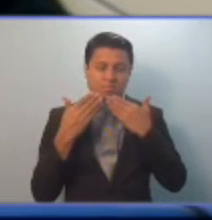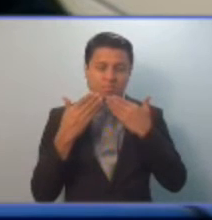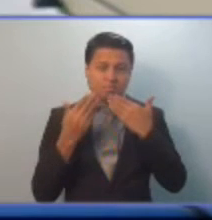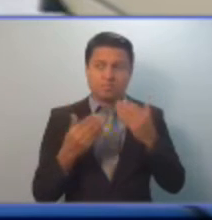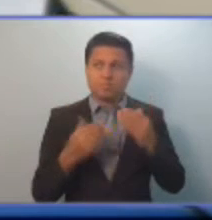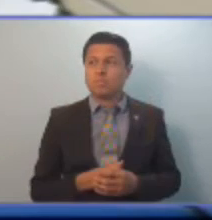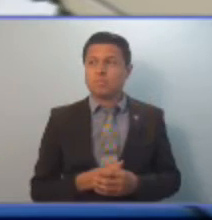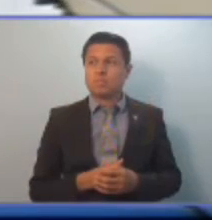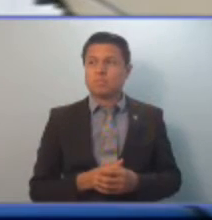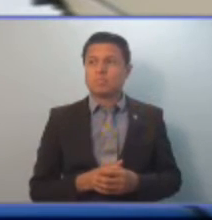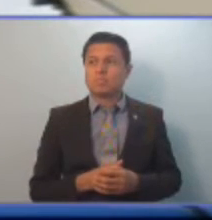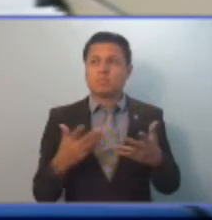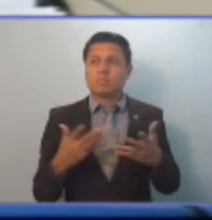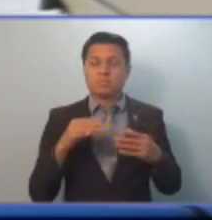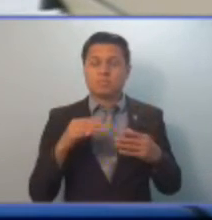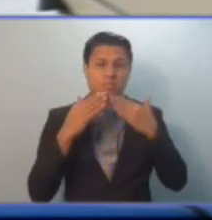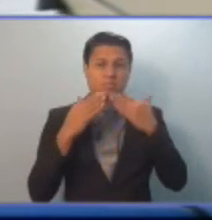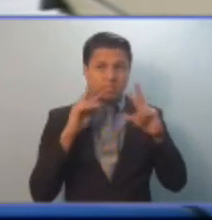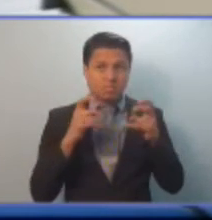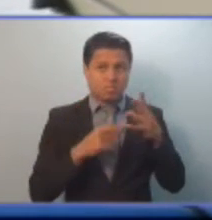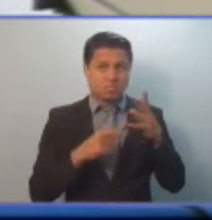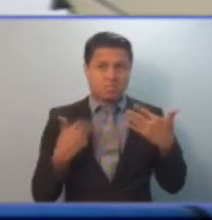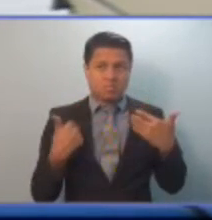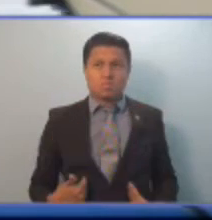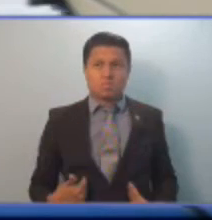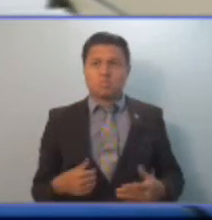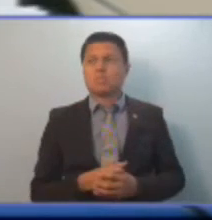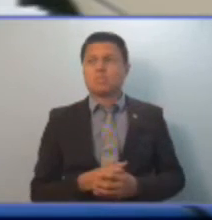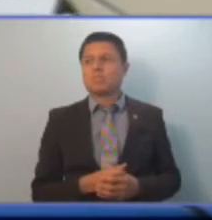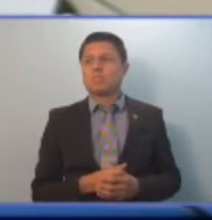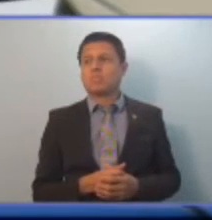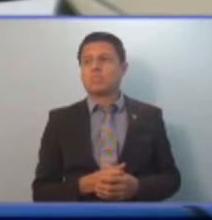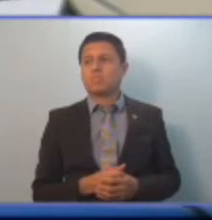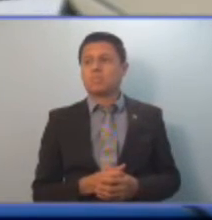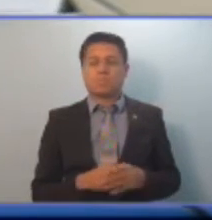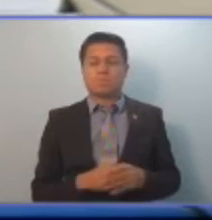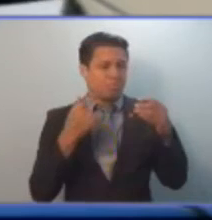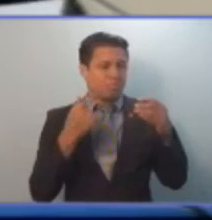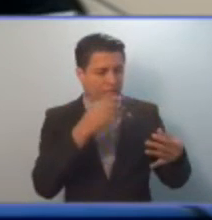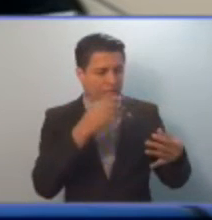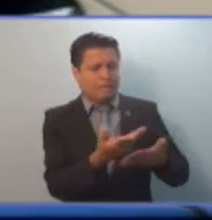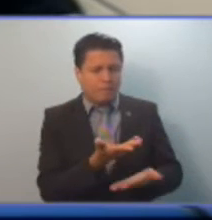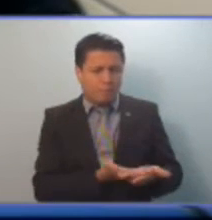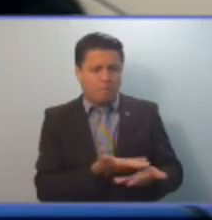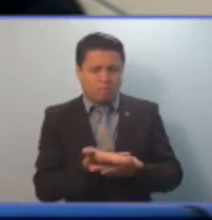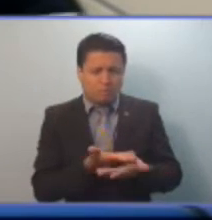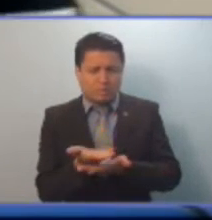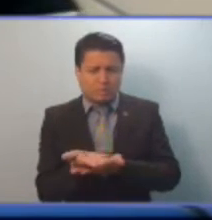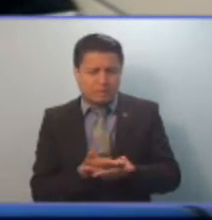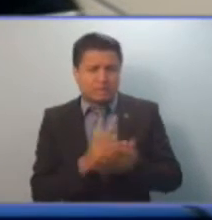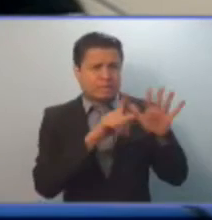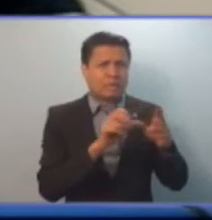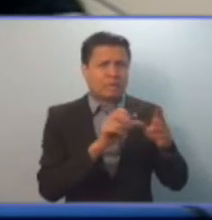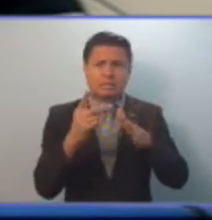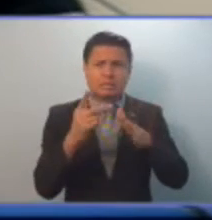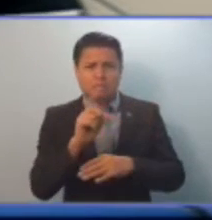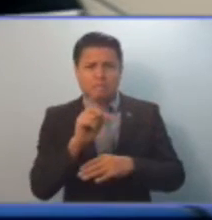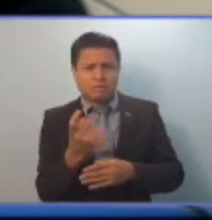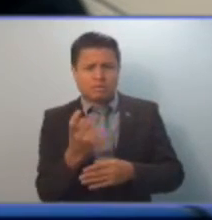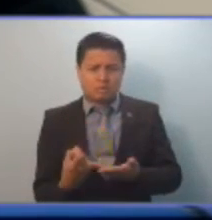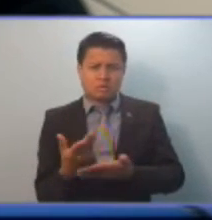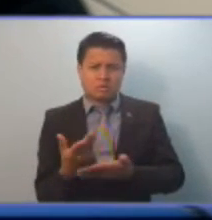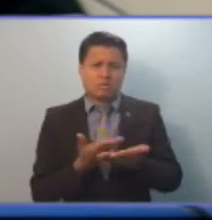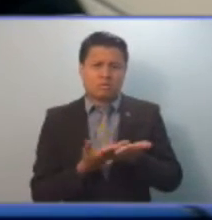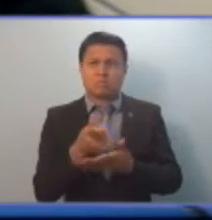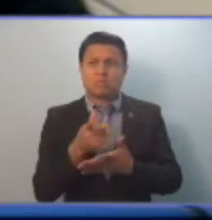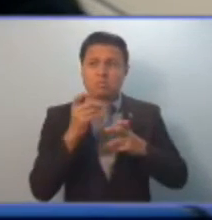hay muchas que hablan de derechos humanos. Hubo como 6, 7 preguntas de derechos humanos. Me gustaría que diera una opinión